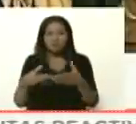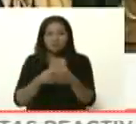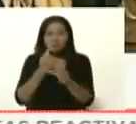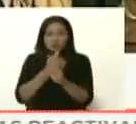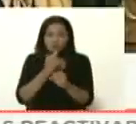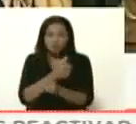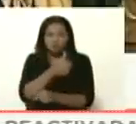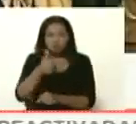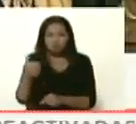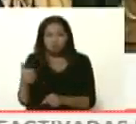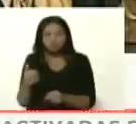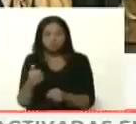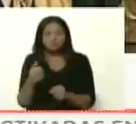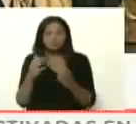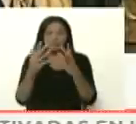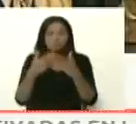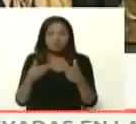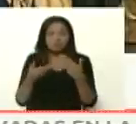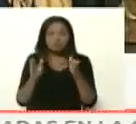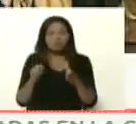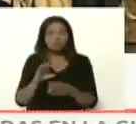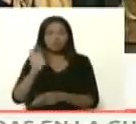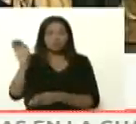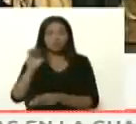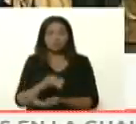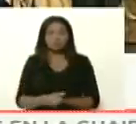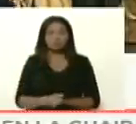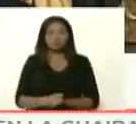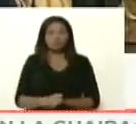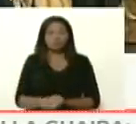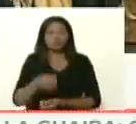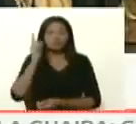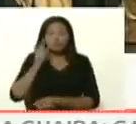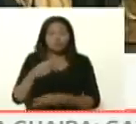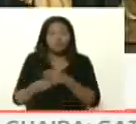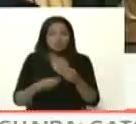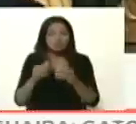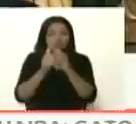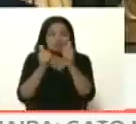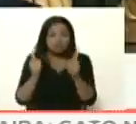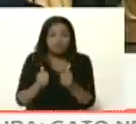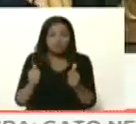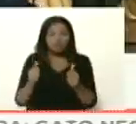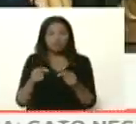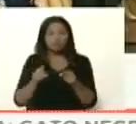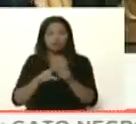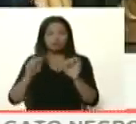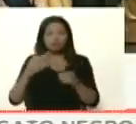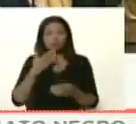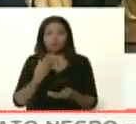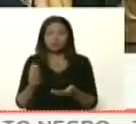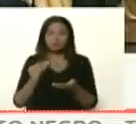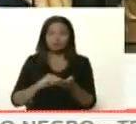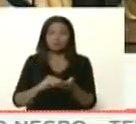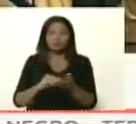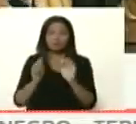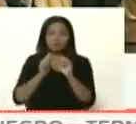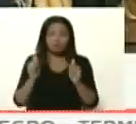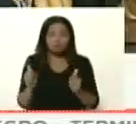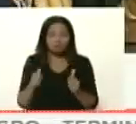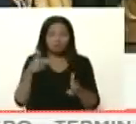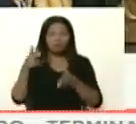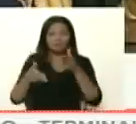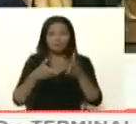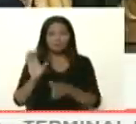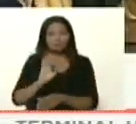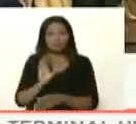de todas las empresas públicas del país. Está en sus manos crear el sistema. Por eso pido un nuevo modelo de gestión para el Metro de